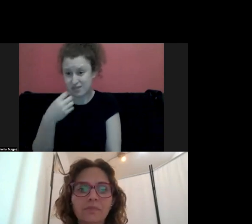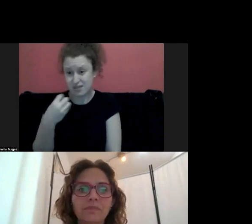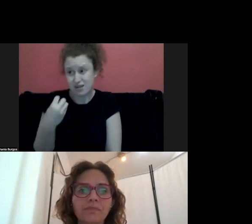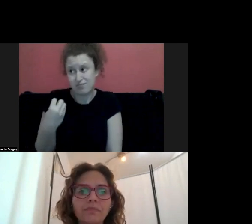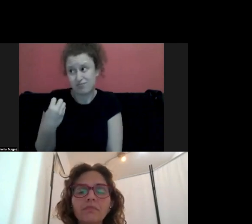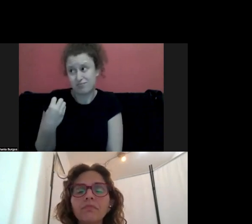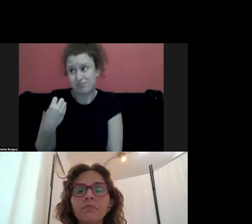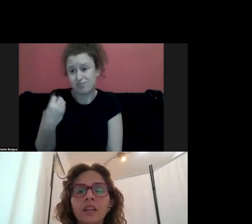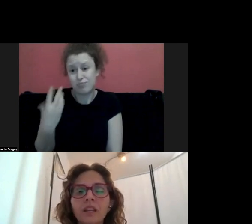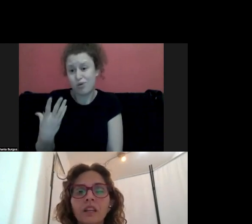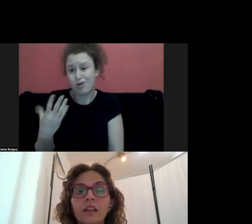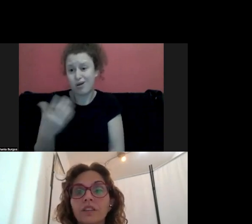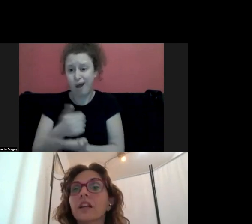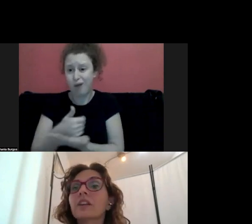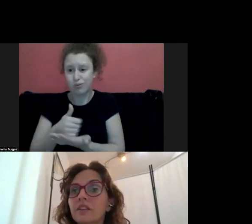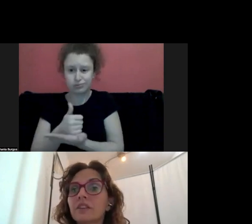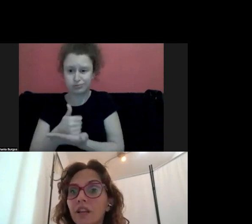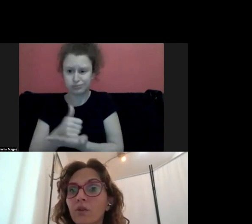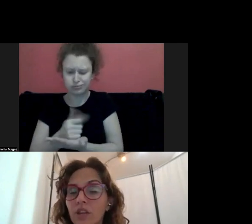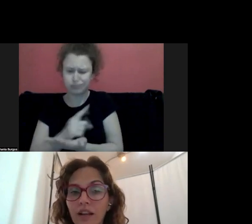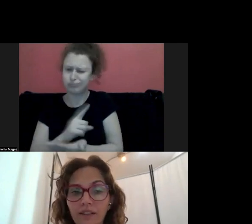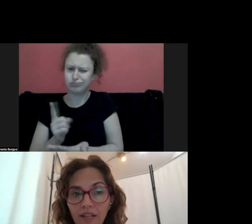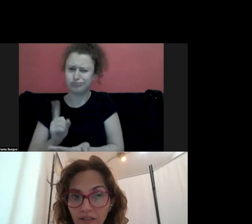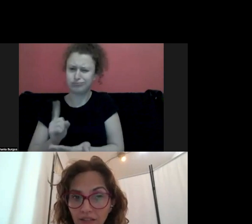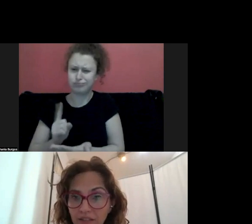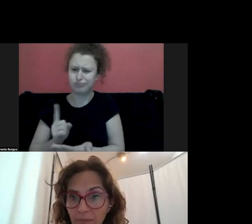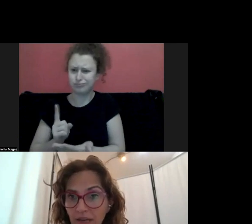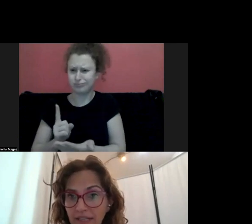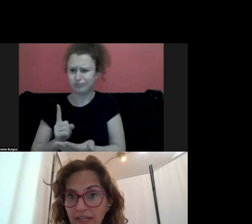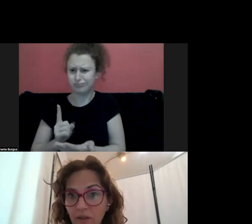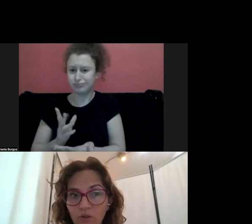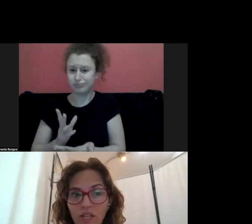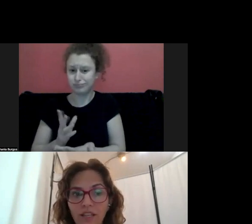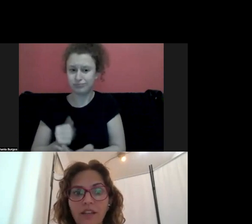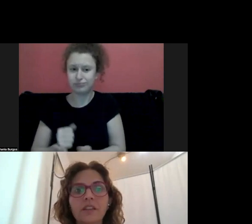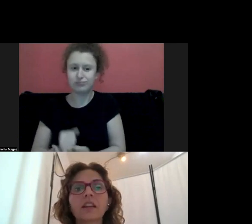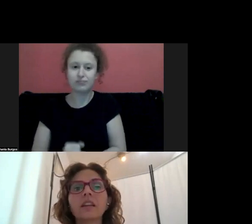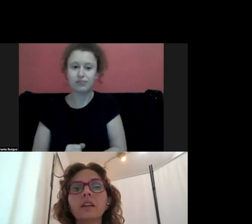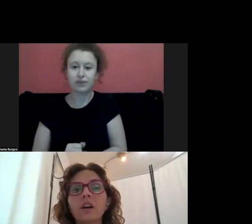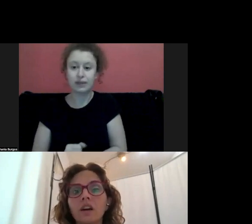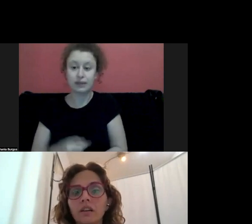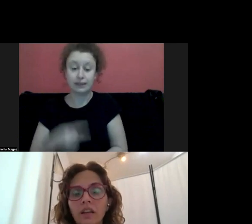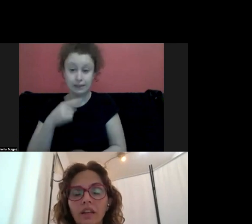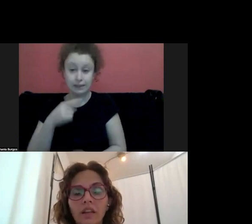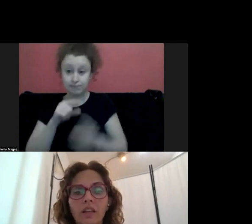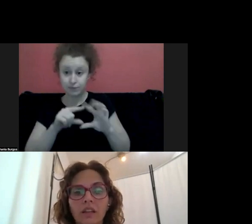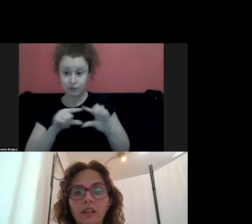detrás. Sí que existen signos de alerta, que en esta página que tenéis aquí